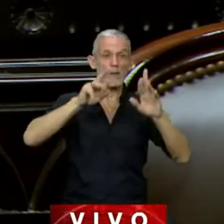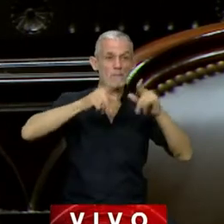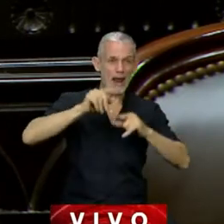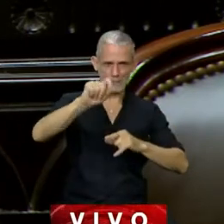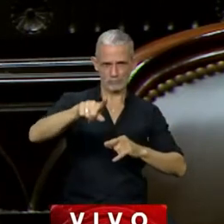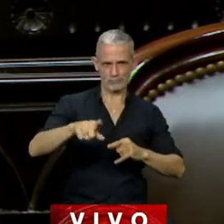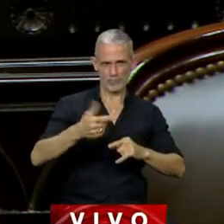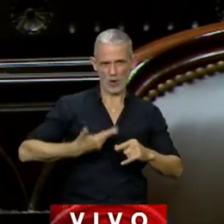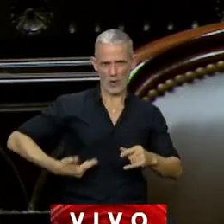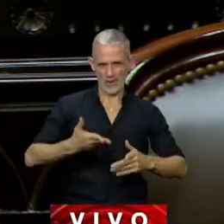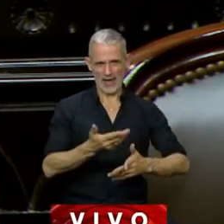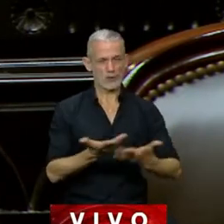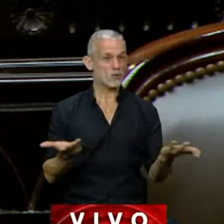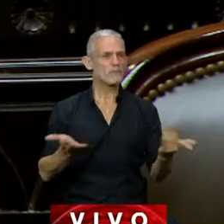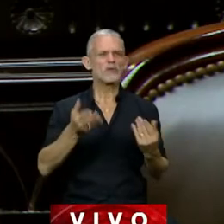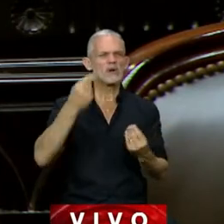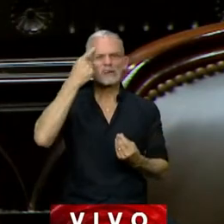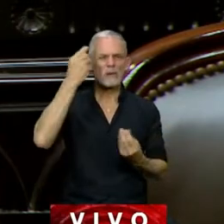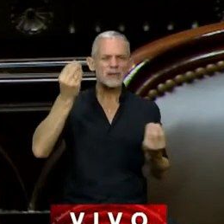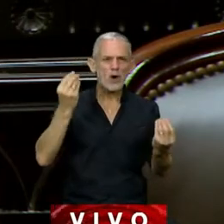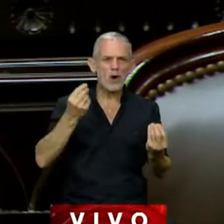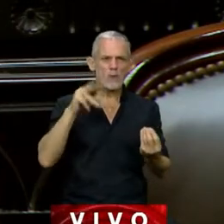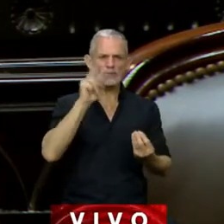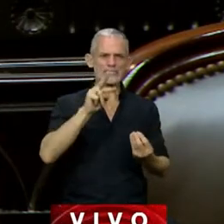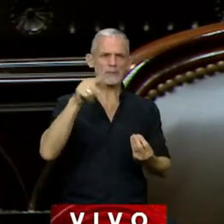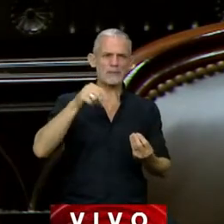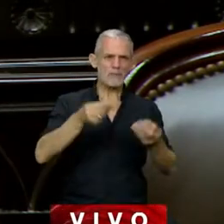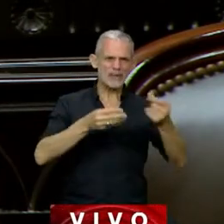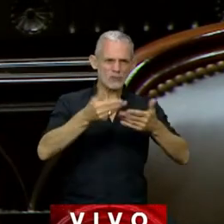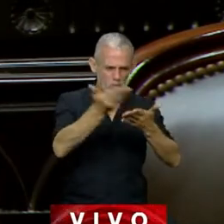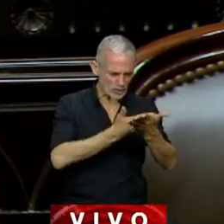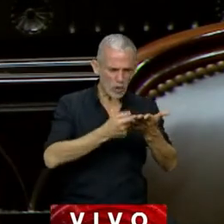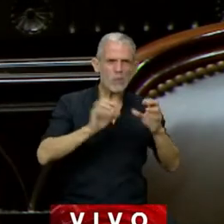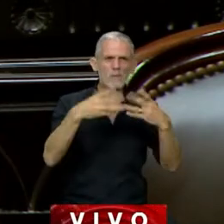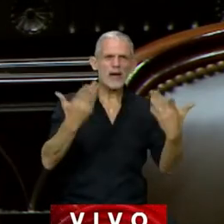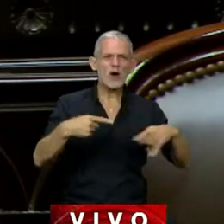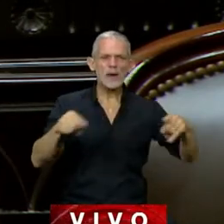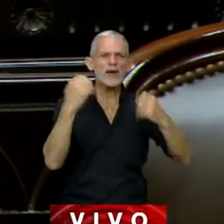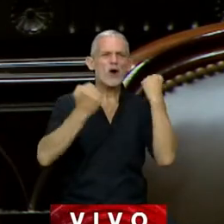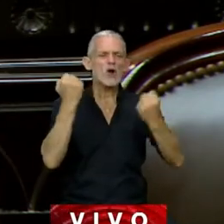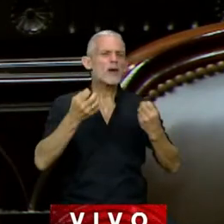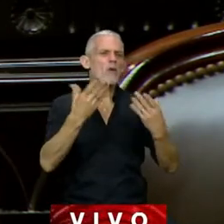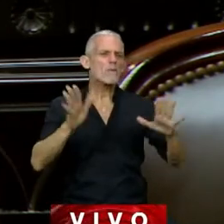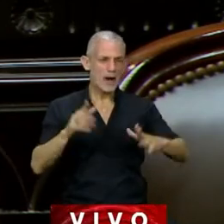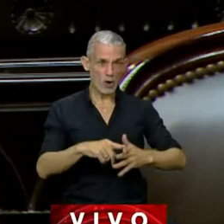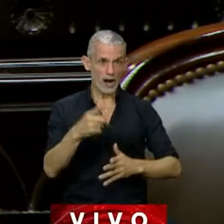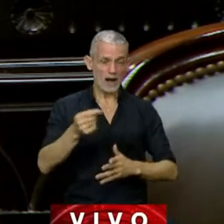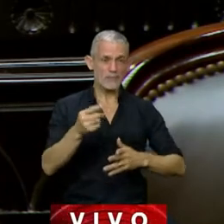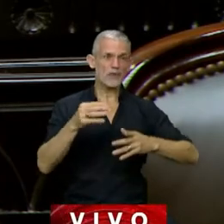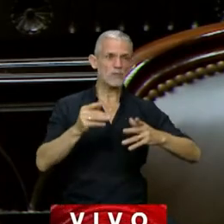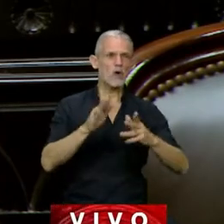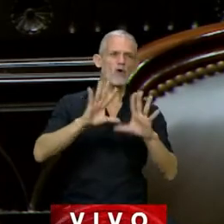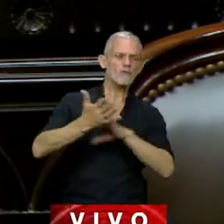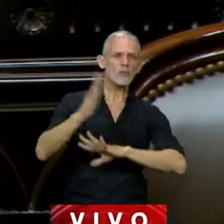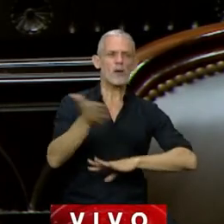de un gobierno. Entonces nos preguntamos cómo se ve en este presupuesto, cómo mejorar la economía, cómo cambiar la matriz